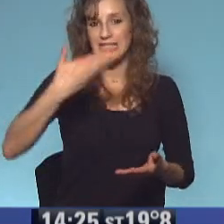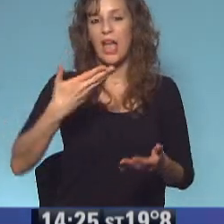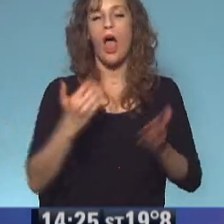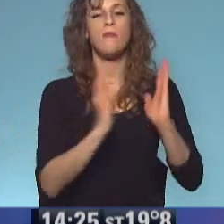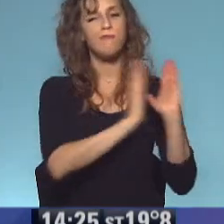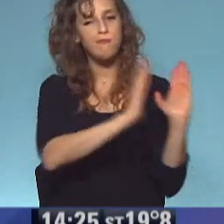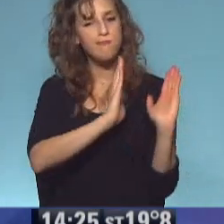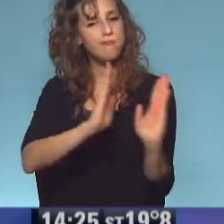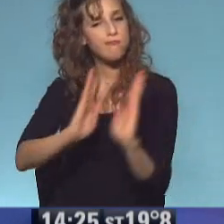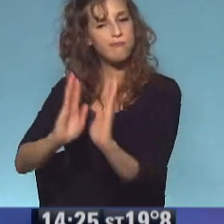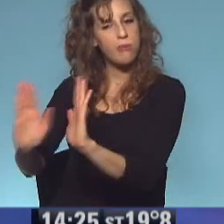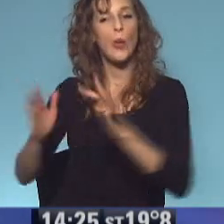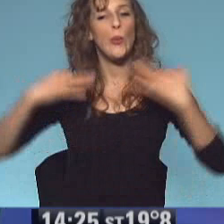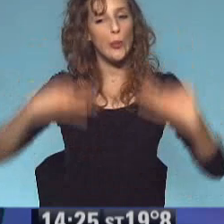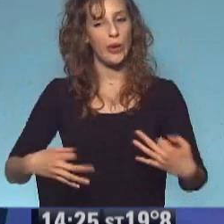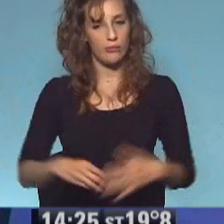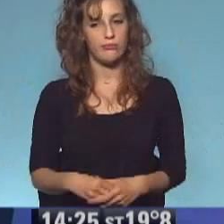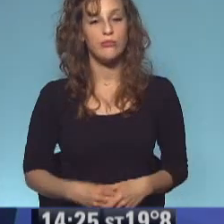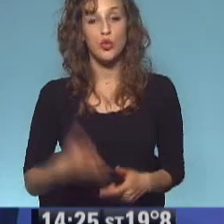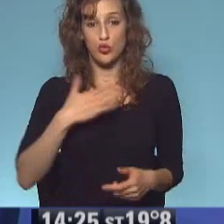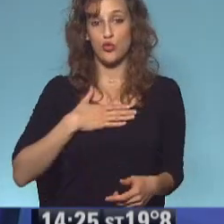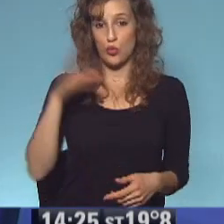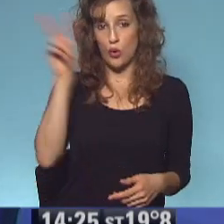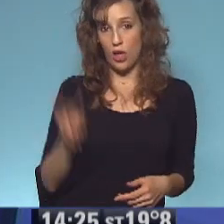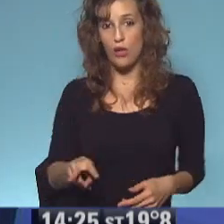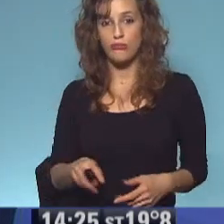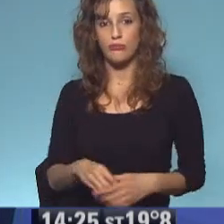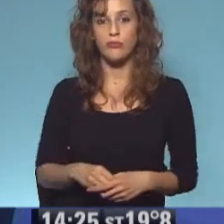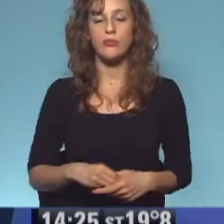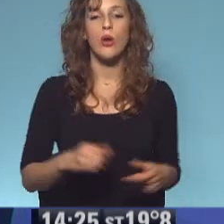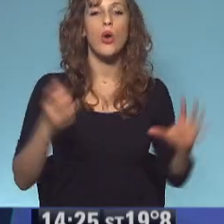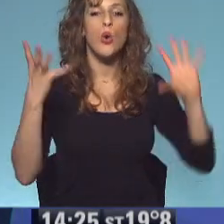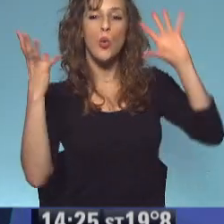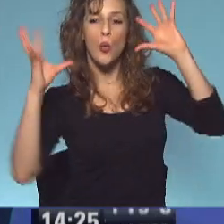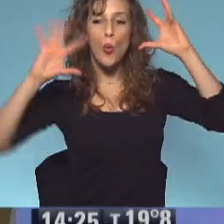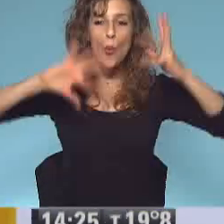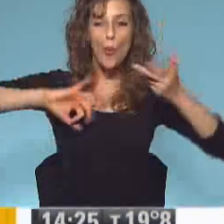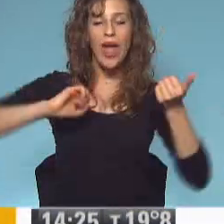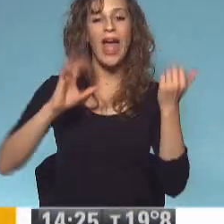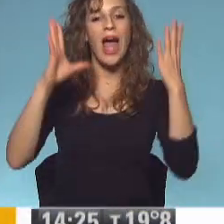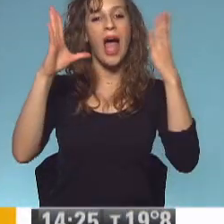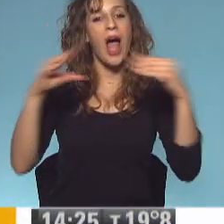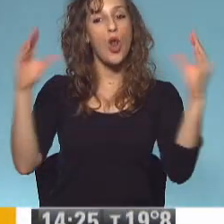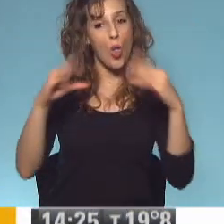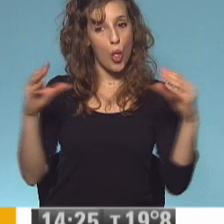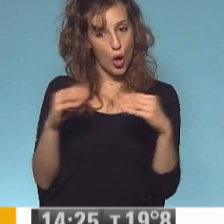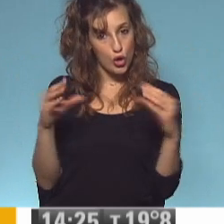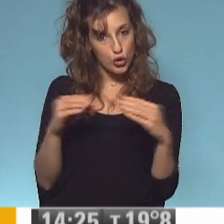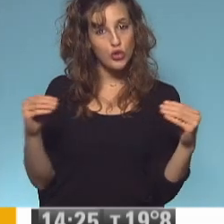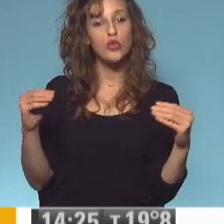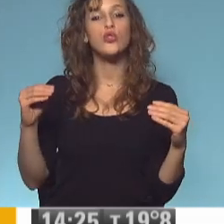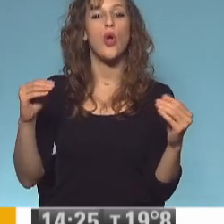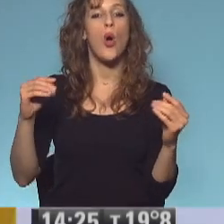como nos la pusieron acá, ¿no? ¿Puedo leer lo que dice? Podés leer, dale. Y una nube de algodón a mi papel bajaron hoy la